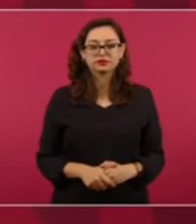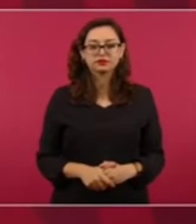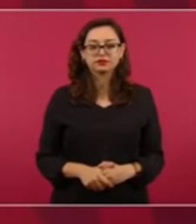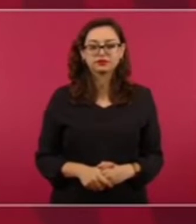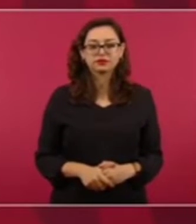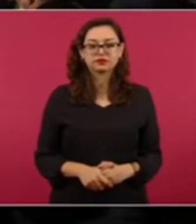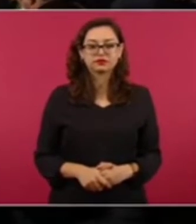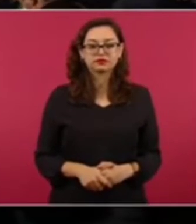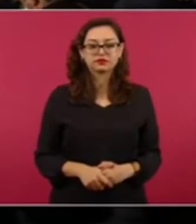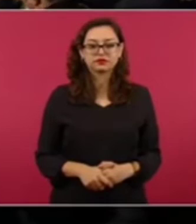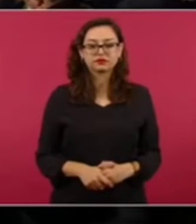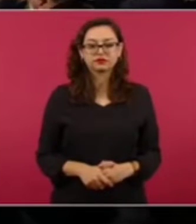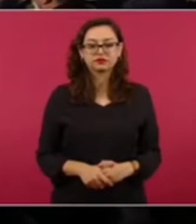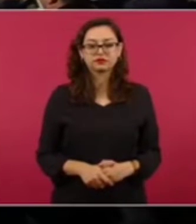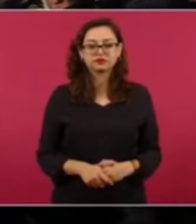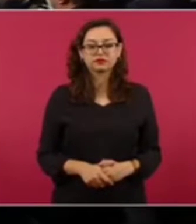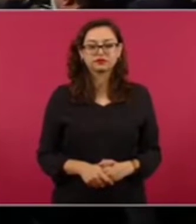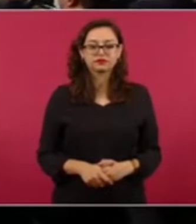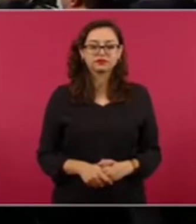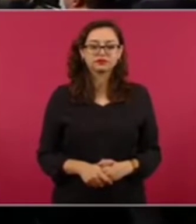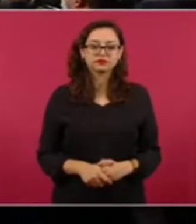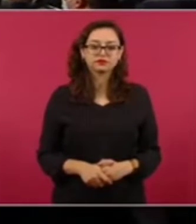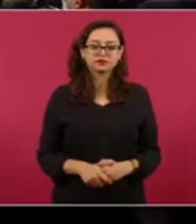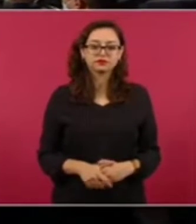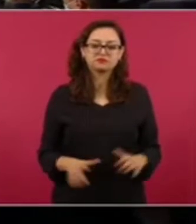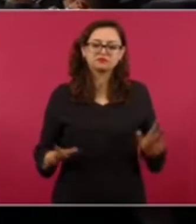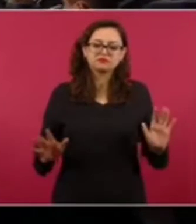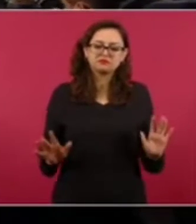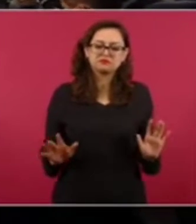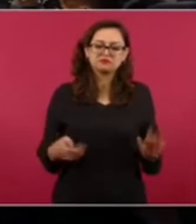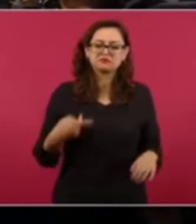De todas maneras, yo sostengo que esto es bueno,